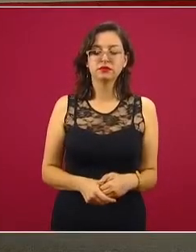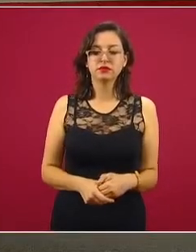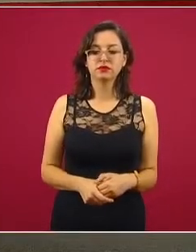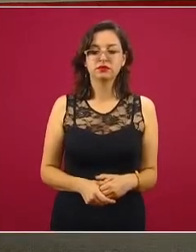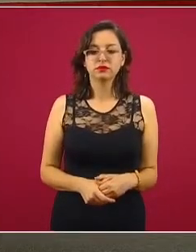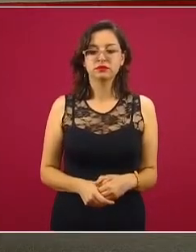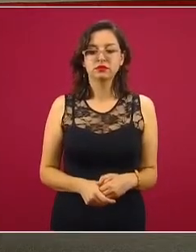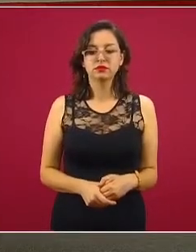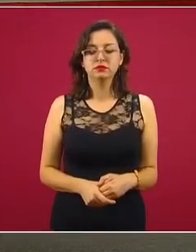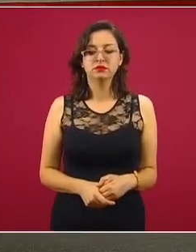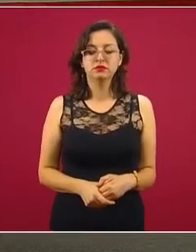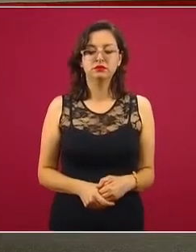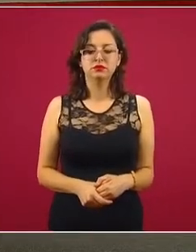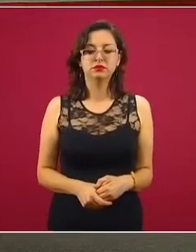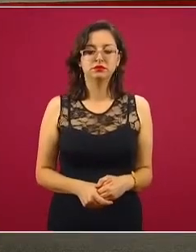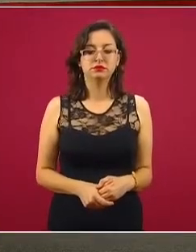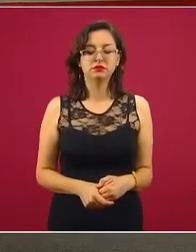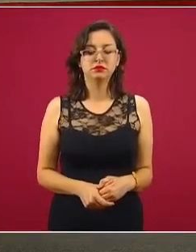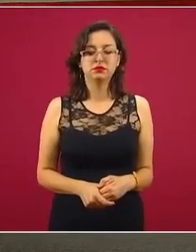Me voy a pasar por acá.